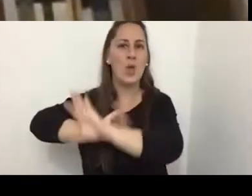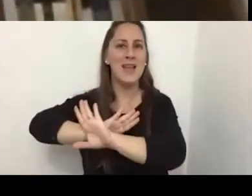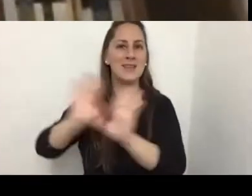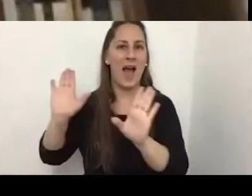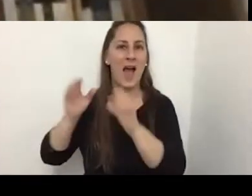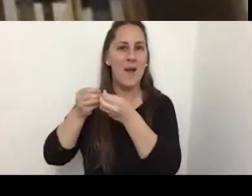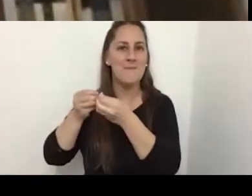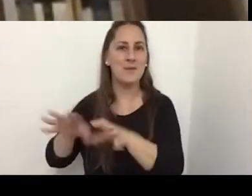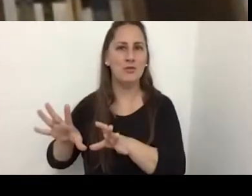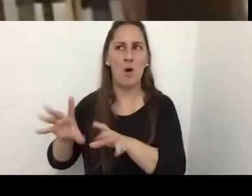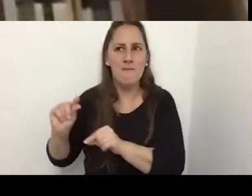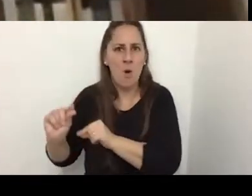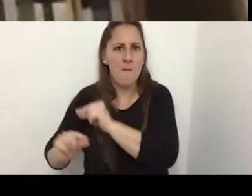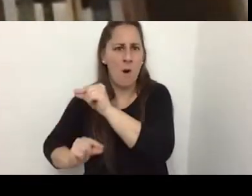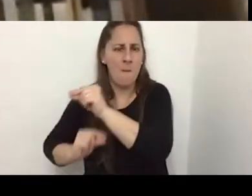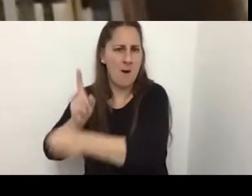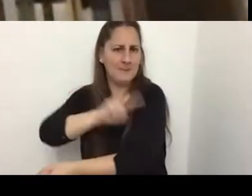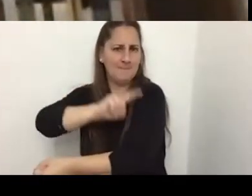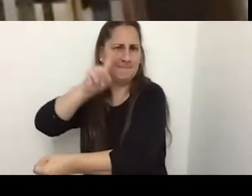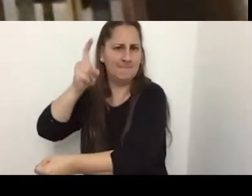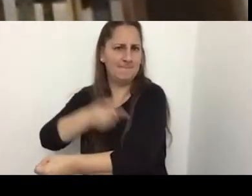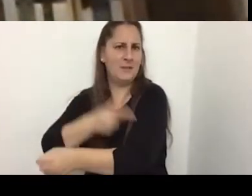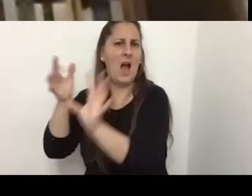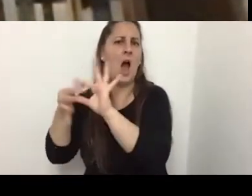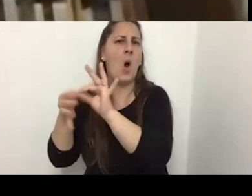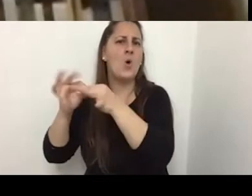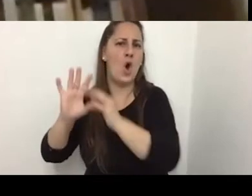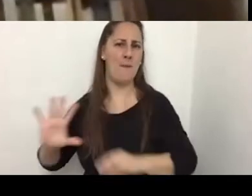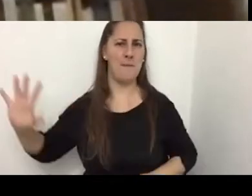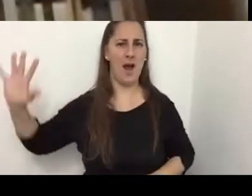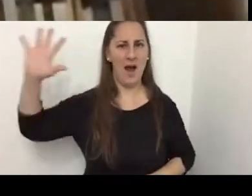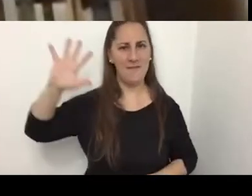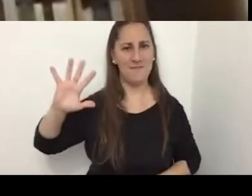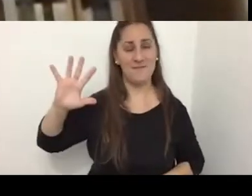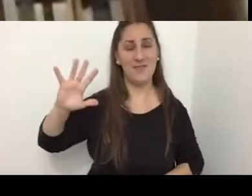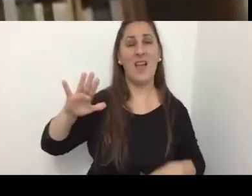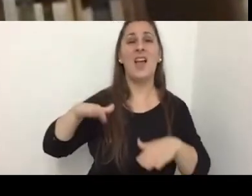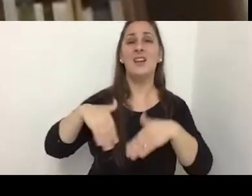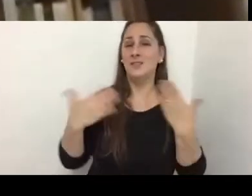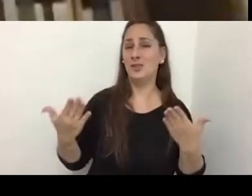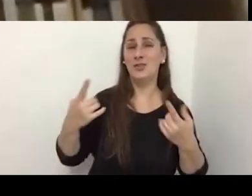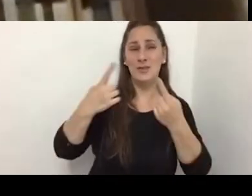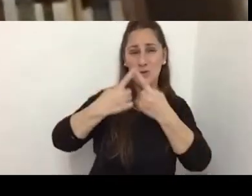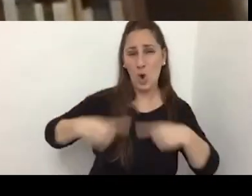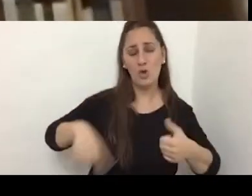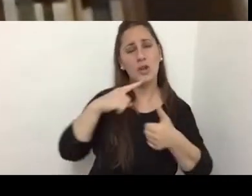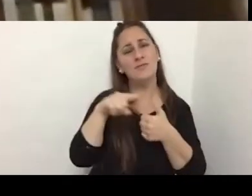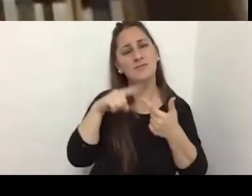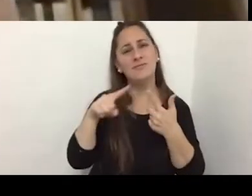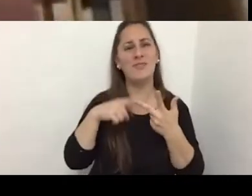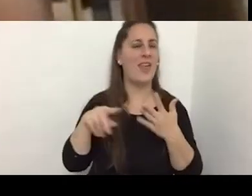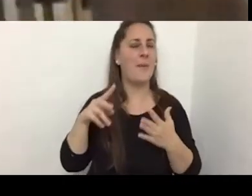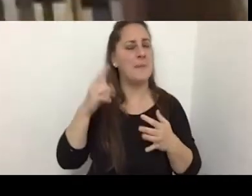estaba potenciando, ¿no? Entonces, todas estas cuestiones hay que leerlas, por eso yo les digo, y